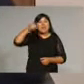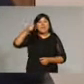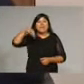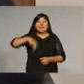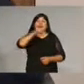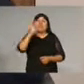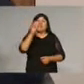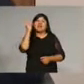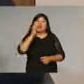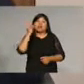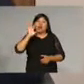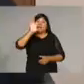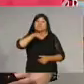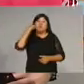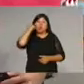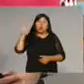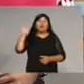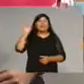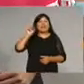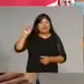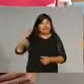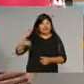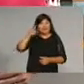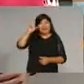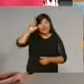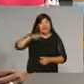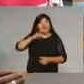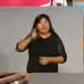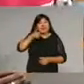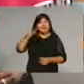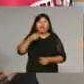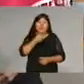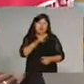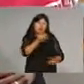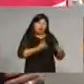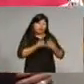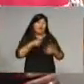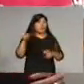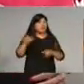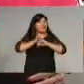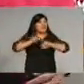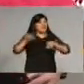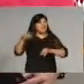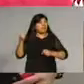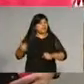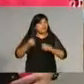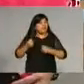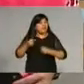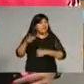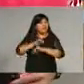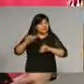buenas tardes al contrario gracias a ustedes contador hay una noticia que quizás no ha impactado en la gente cuál es la moratoria